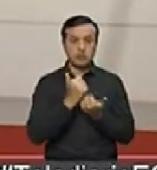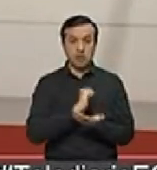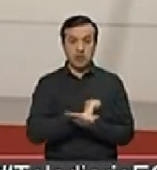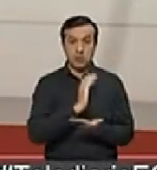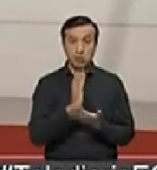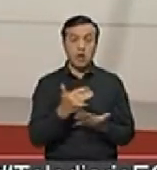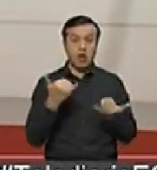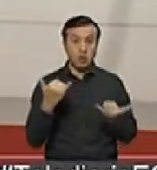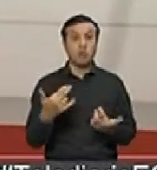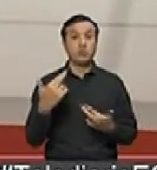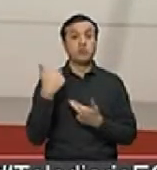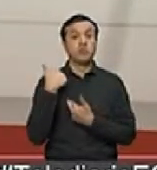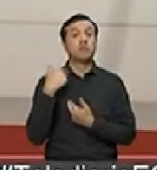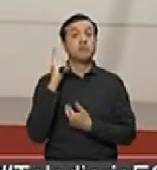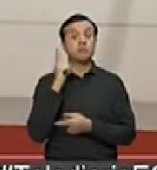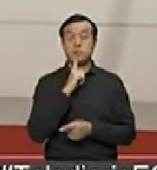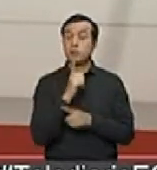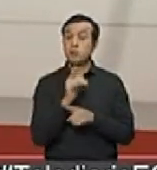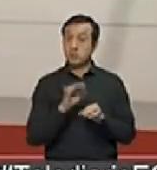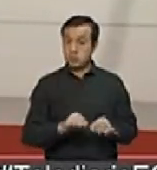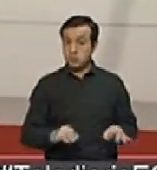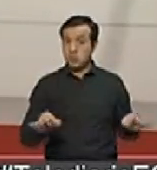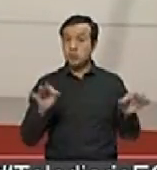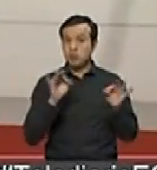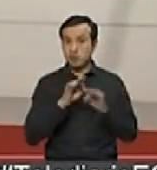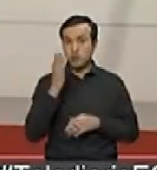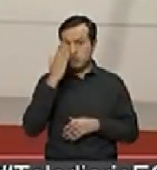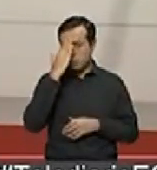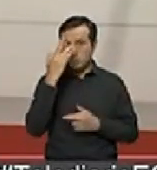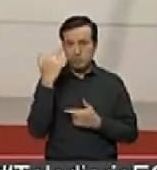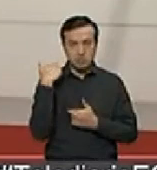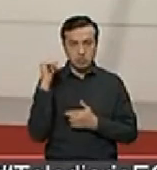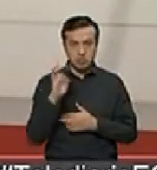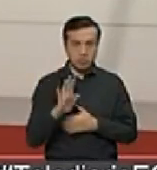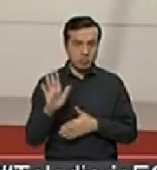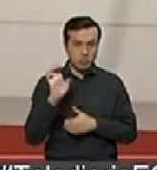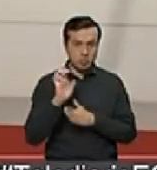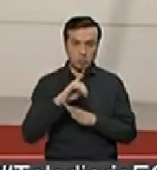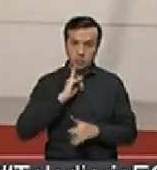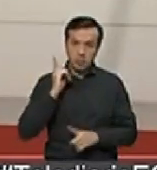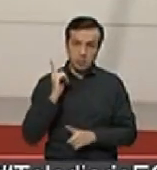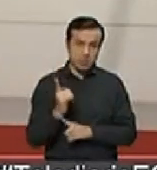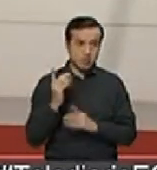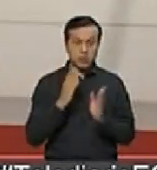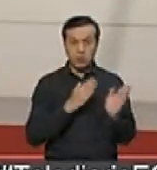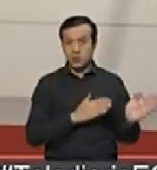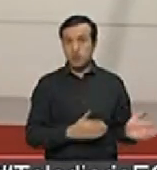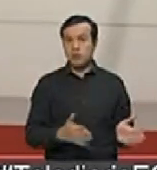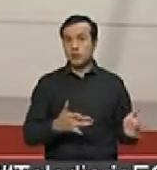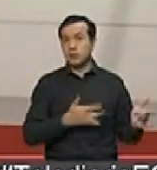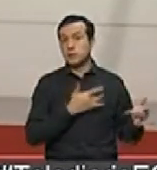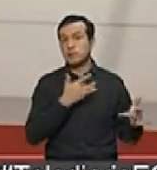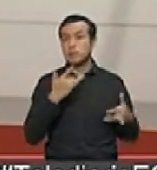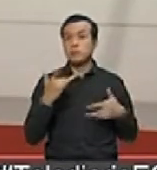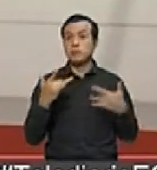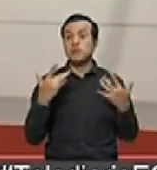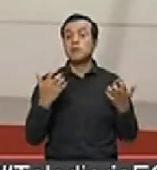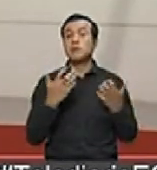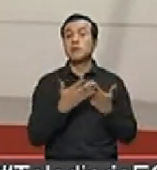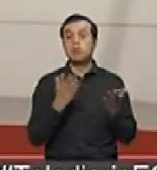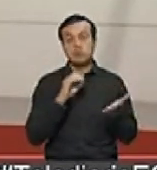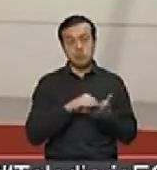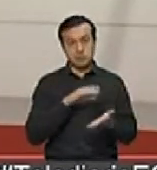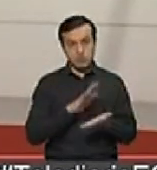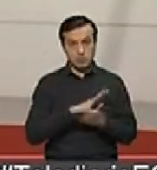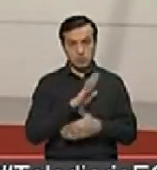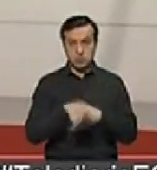por hoy la responsabilidad y son lo suficientemente responsables con el país, y esto es un sentimiento que está plasmado